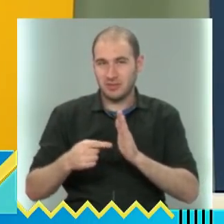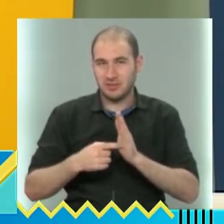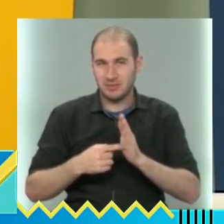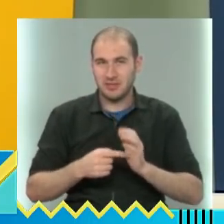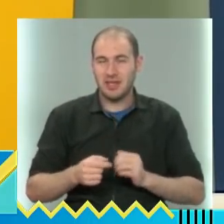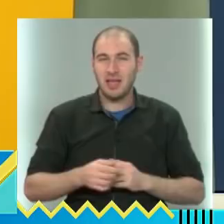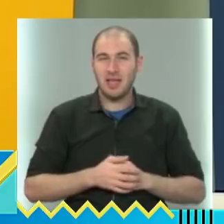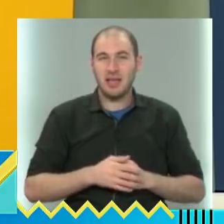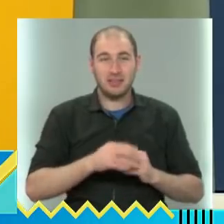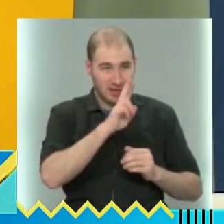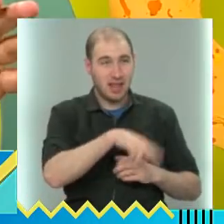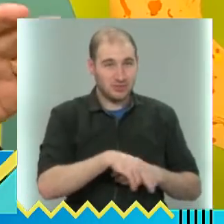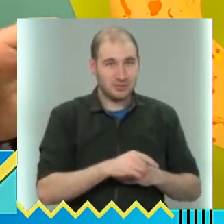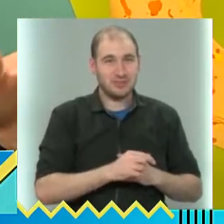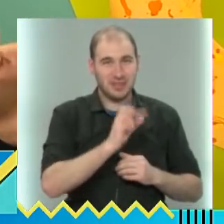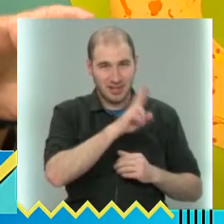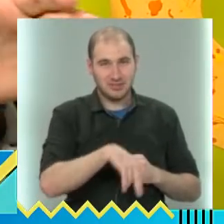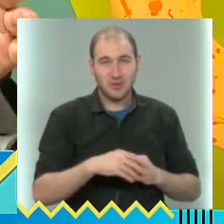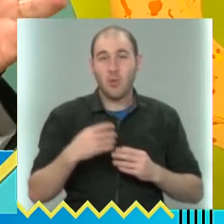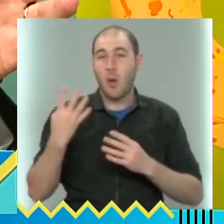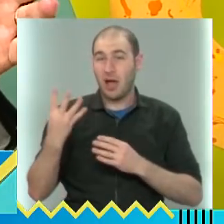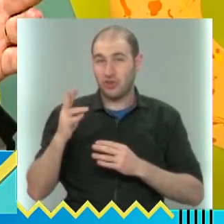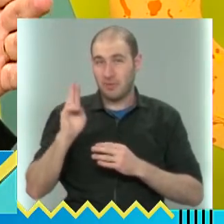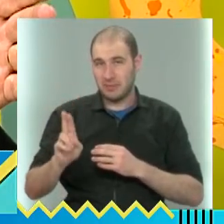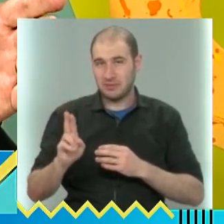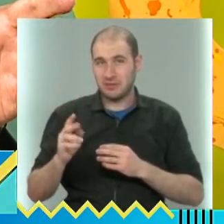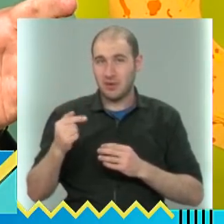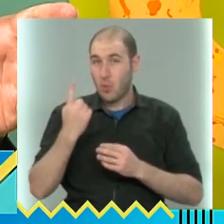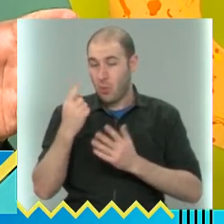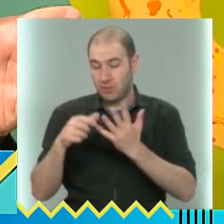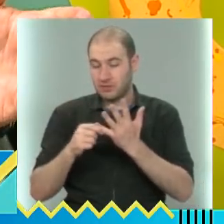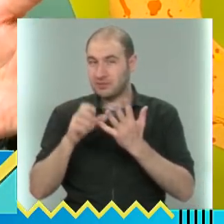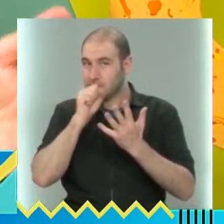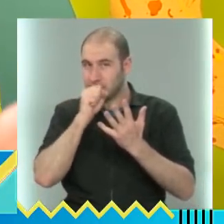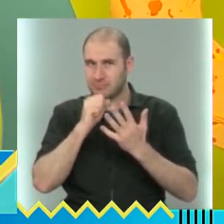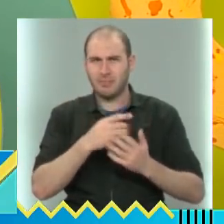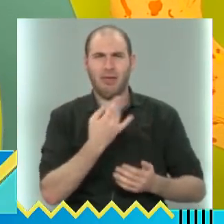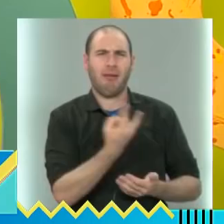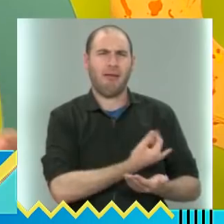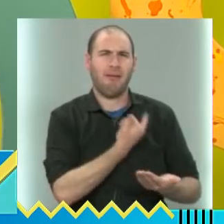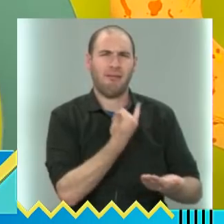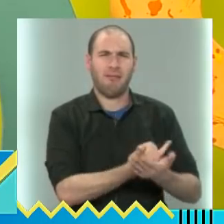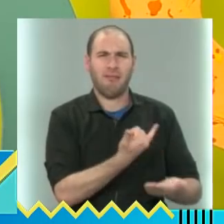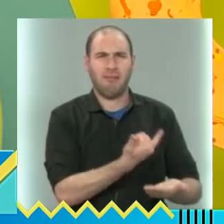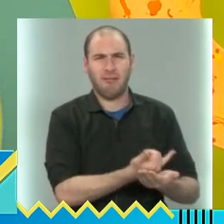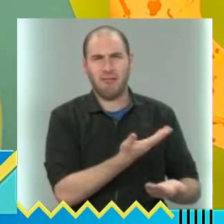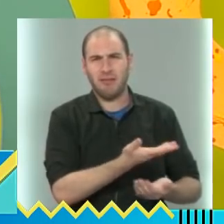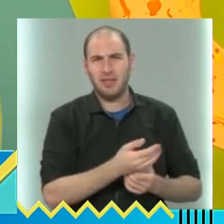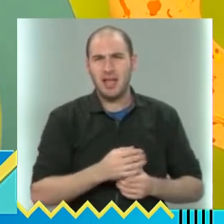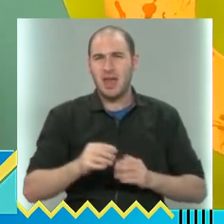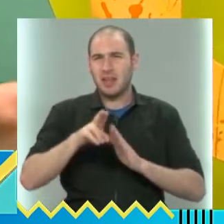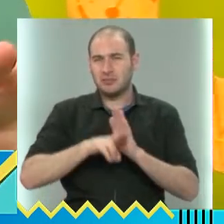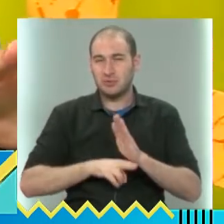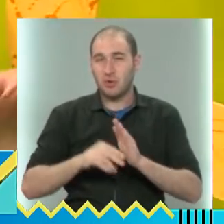La resolución 813 aprueba, autoriza 4. O sea que hay uno clandestino. No seas hay uno clandestino. La